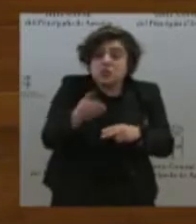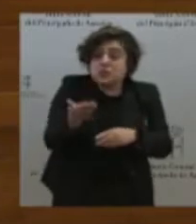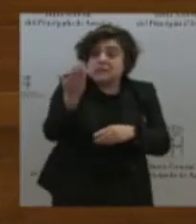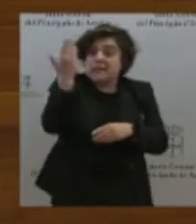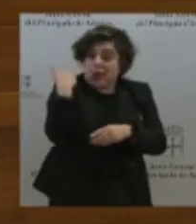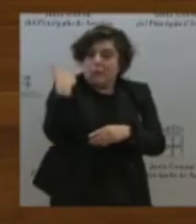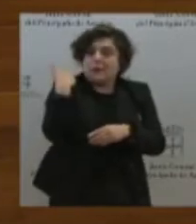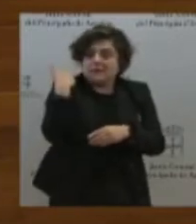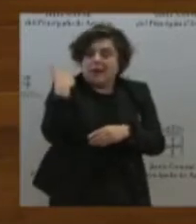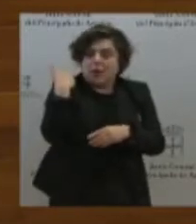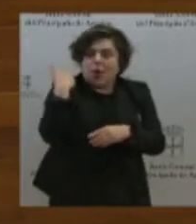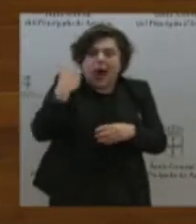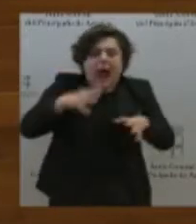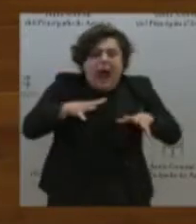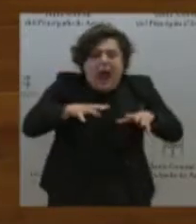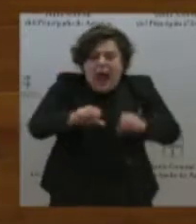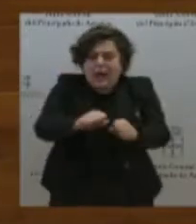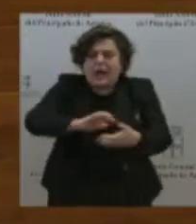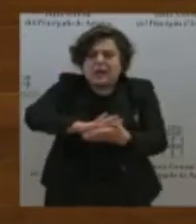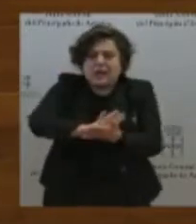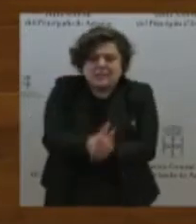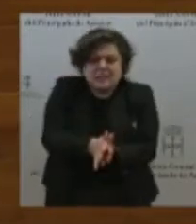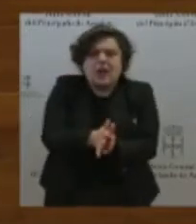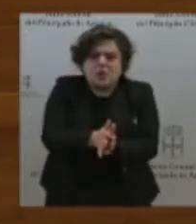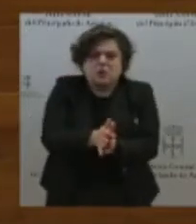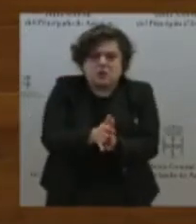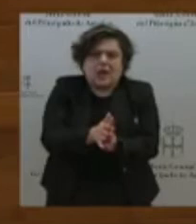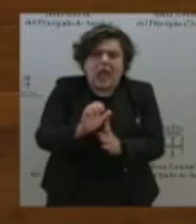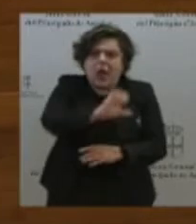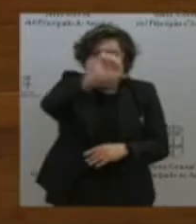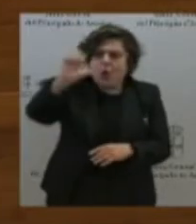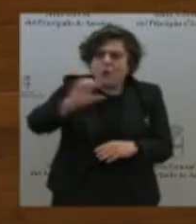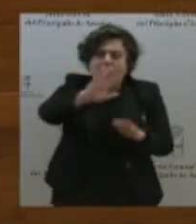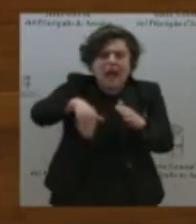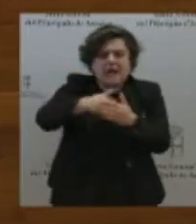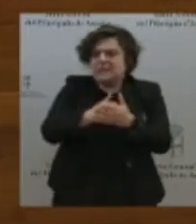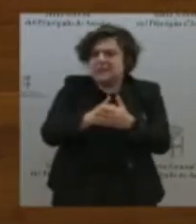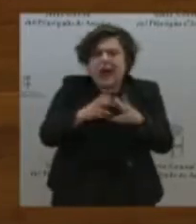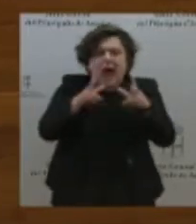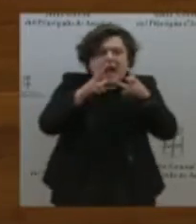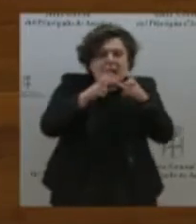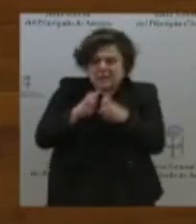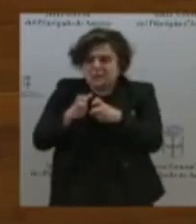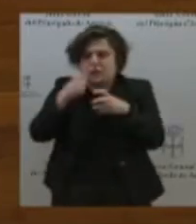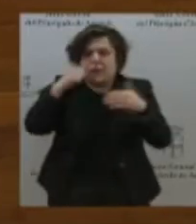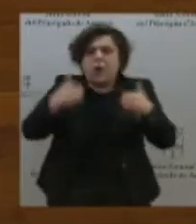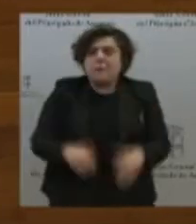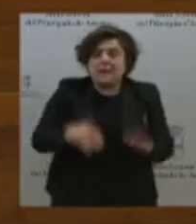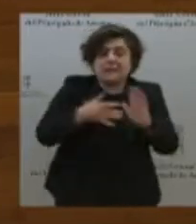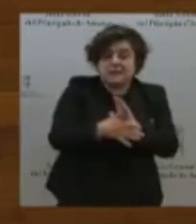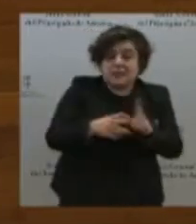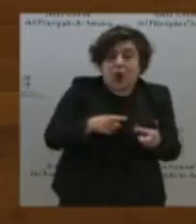a la catástrofe humana que significaron la Guerra Civil Española y la Segunda Guerra